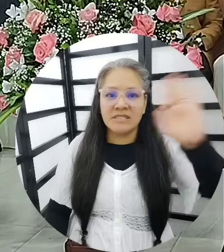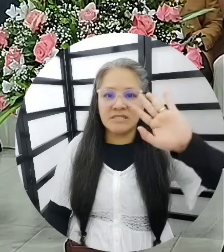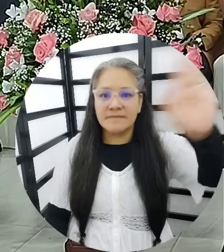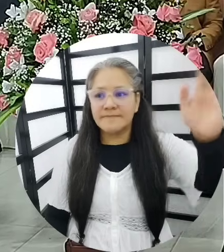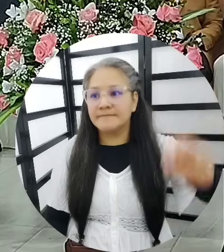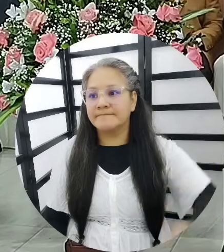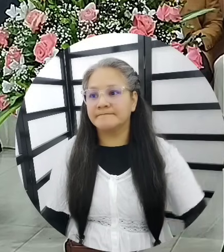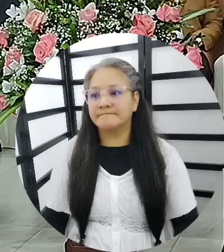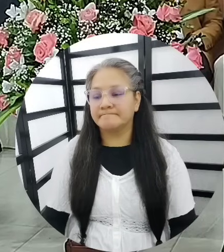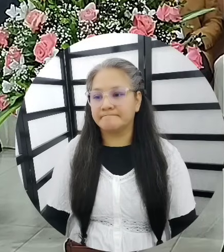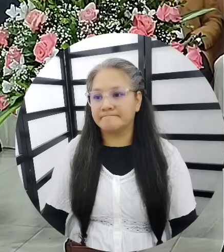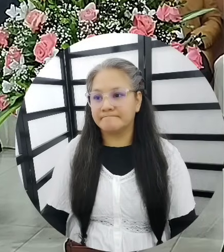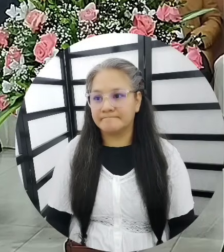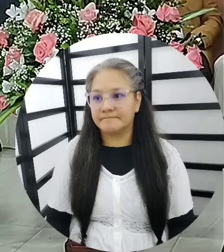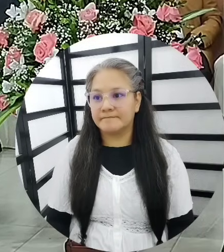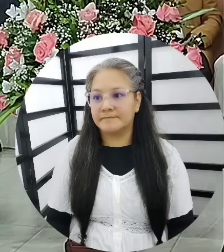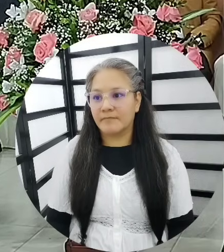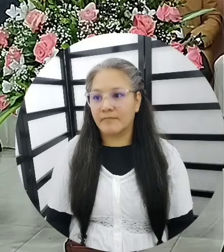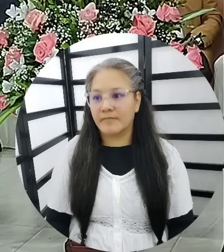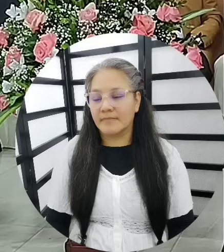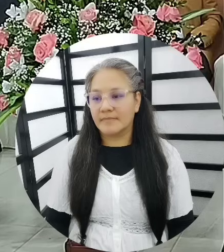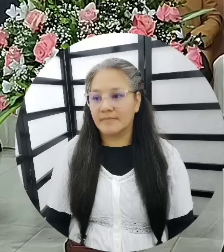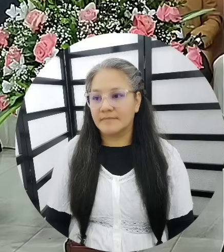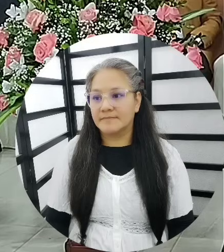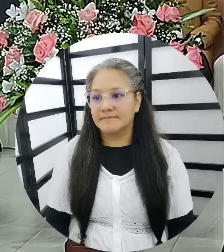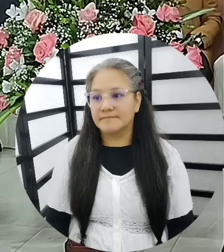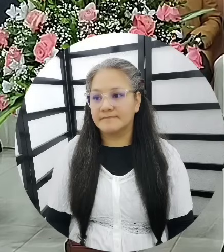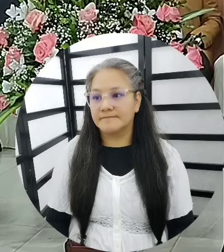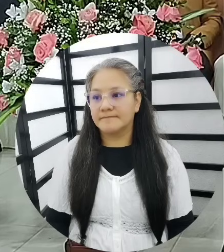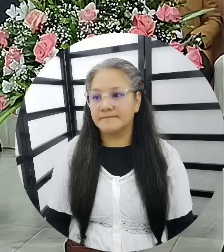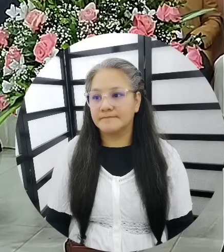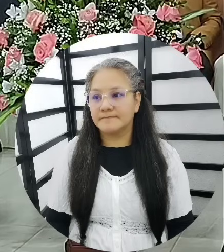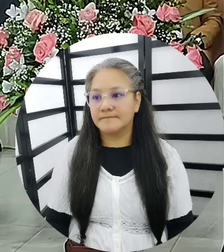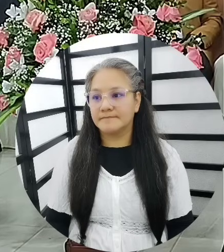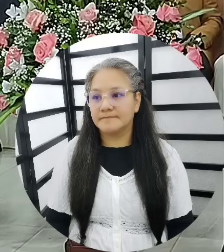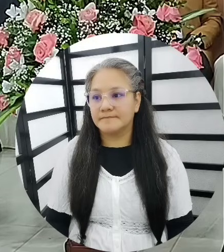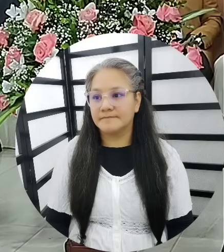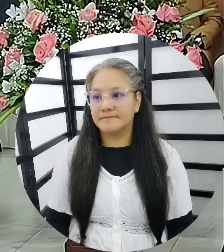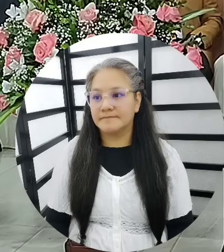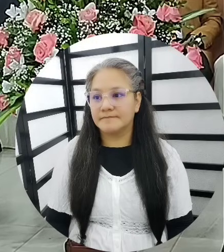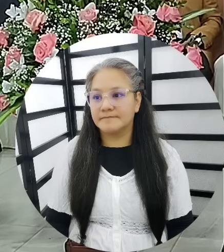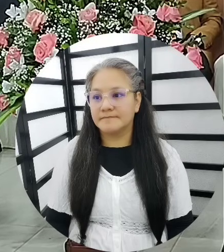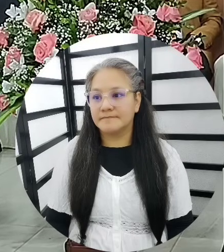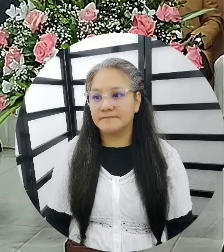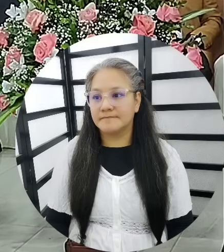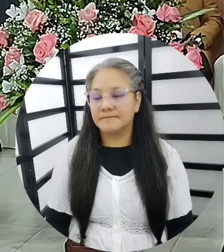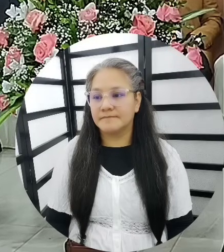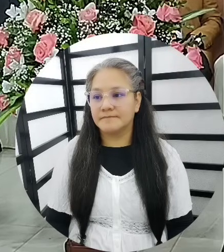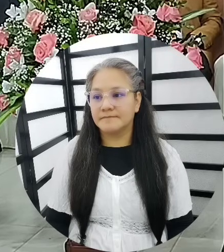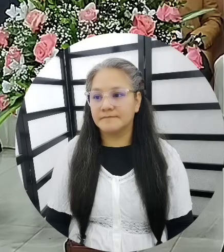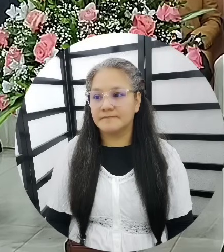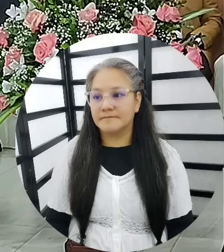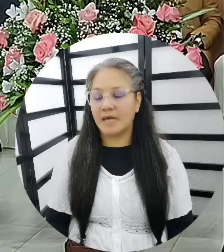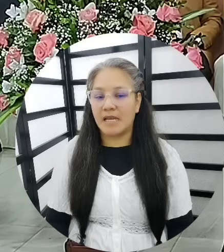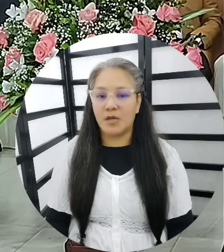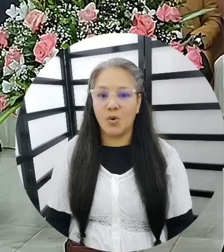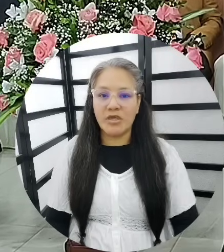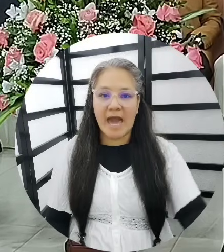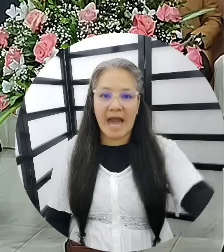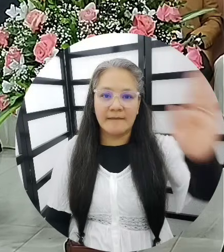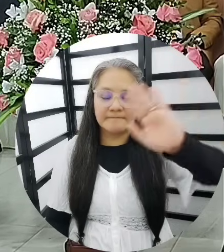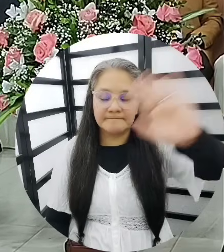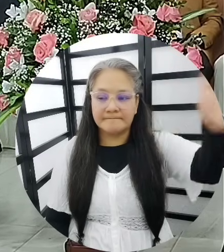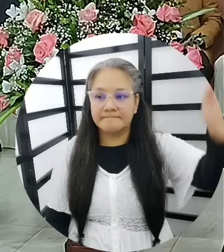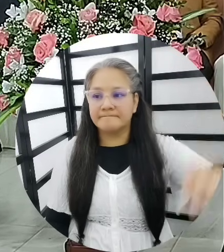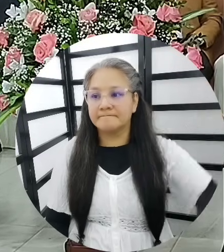Gloria a Dios. Amén. Que guarda su dignidad, su casta, su pureza.